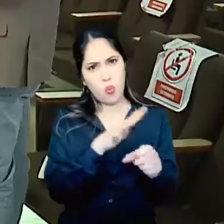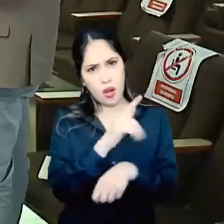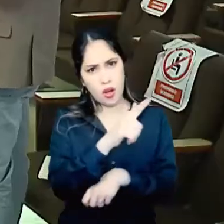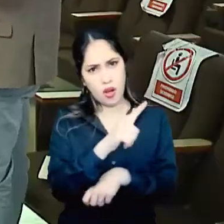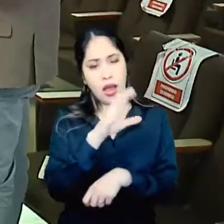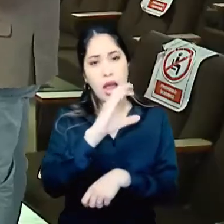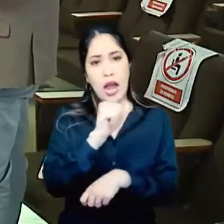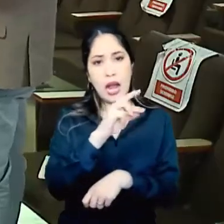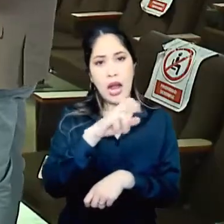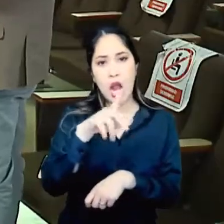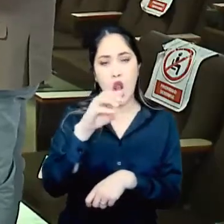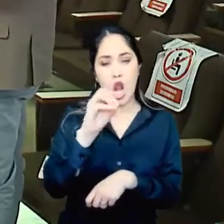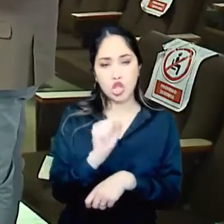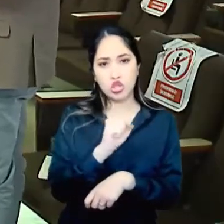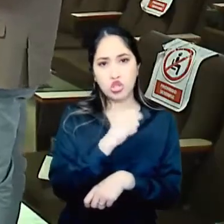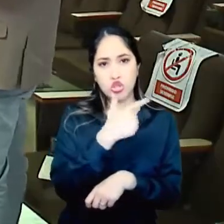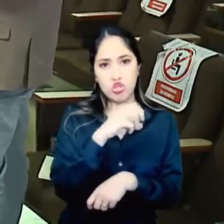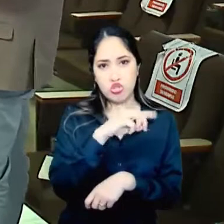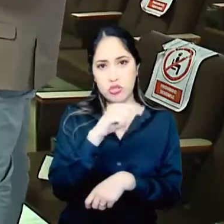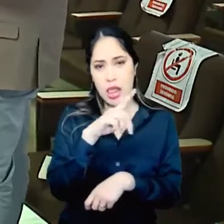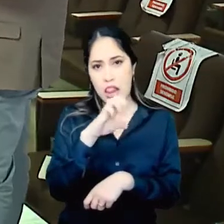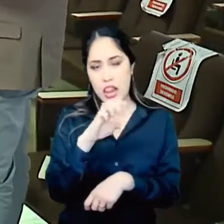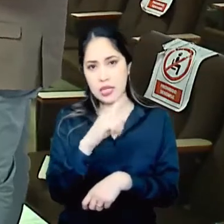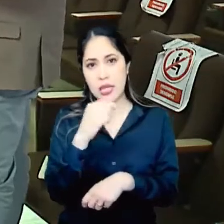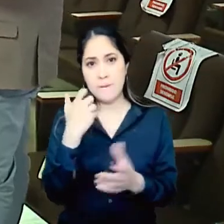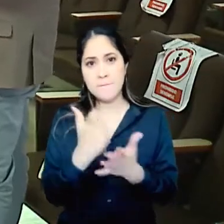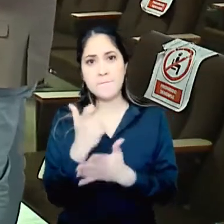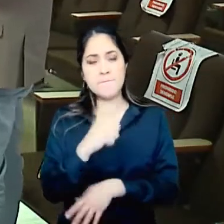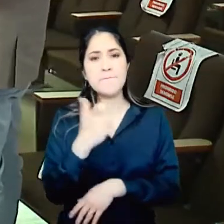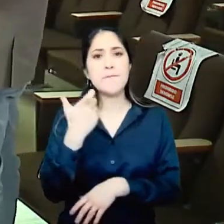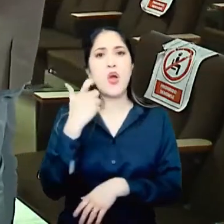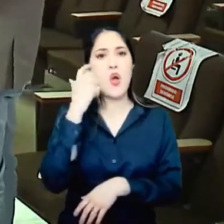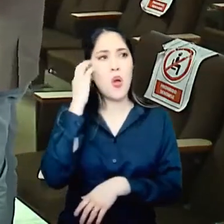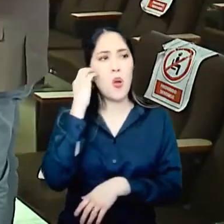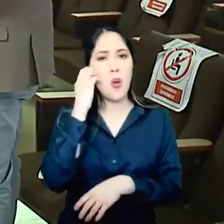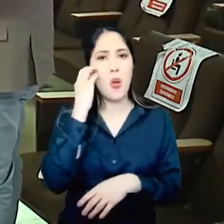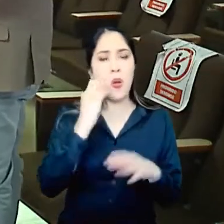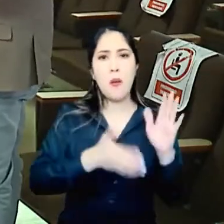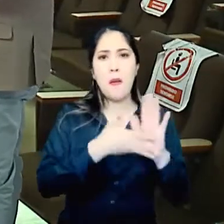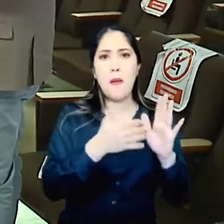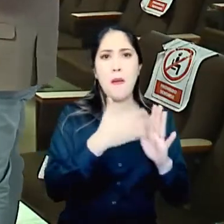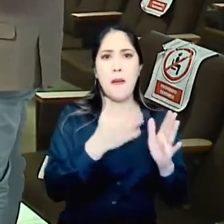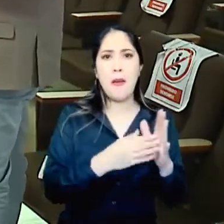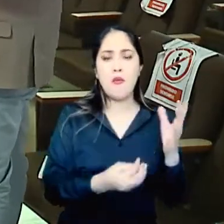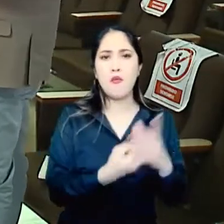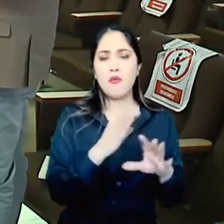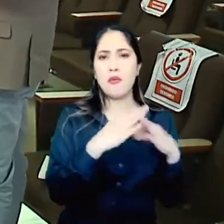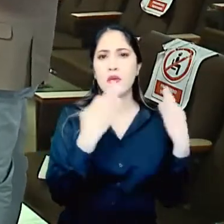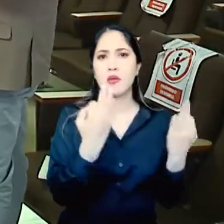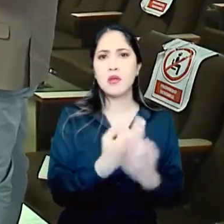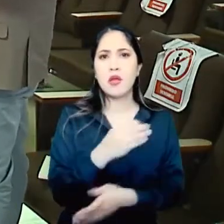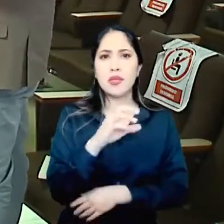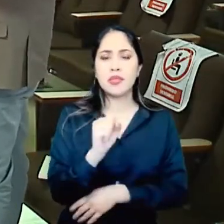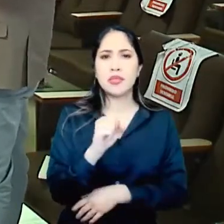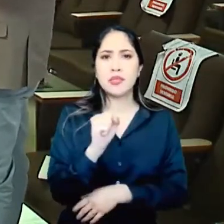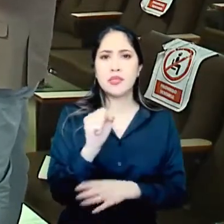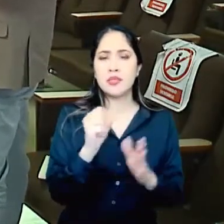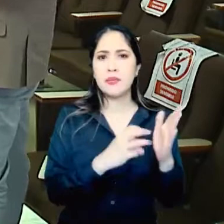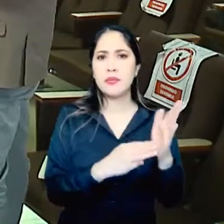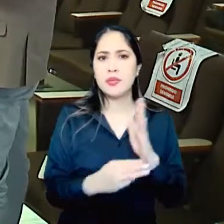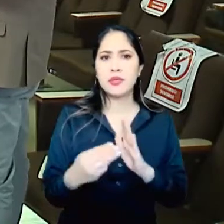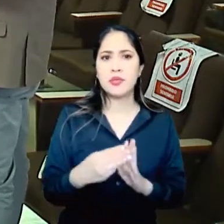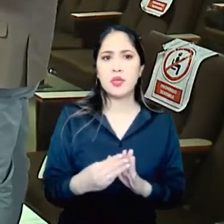González, porque cuando se termina la concesión, regresa al nombre original. ¿Por qué? Porque también el